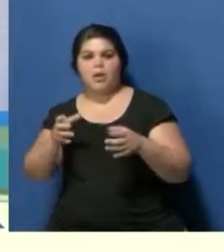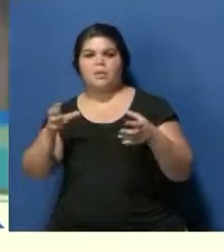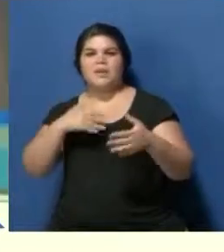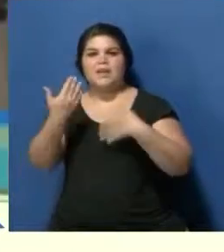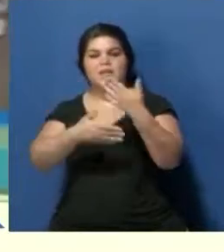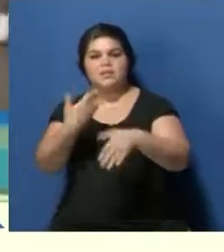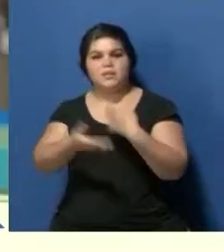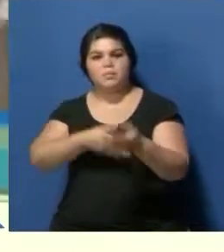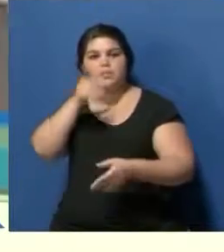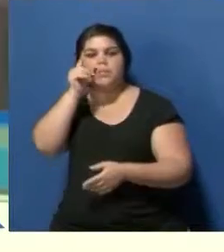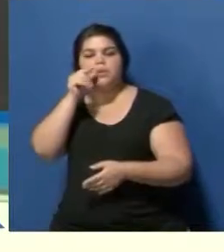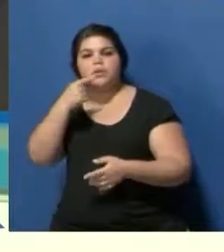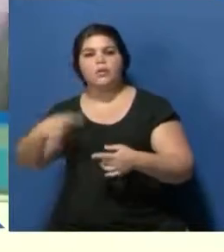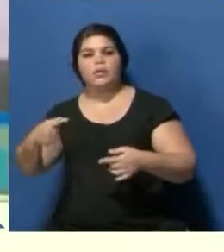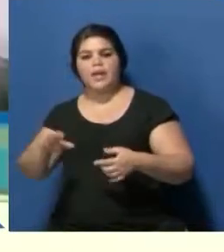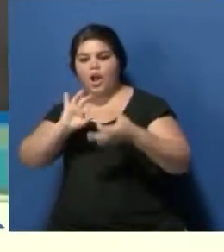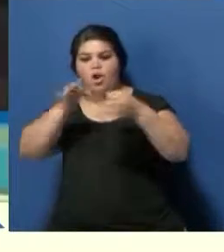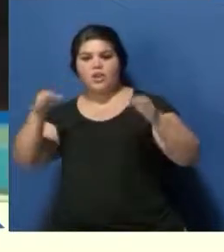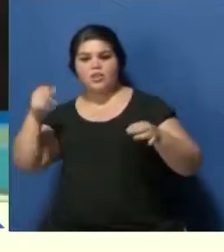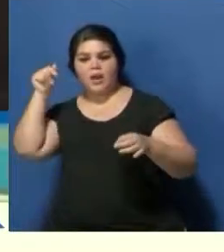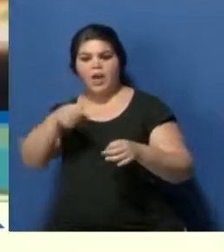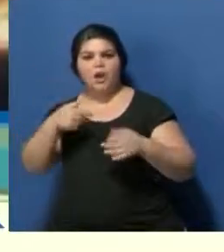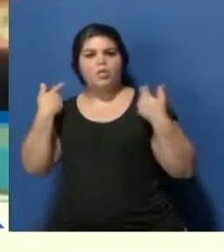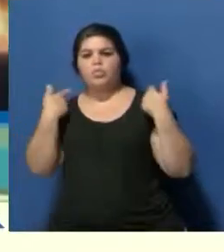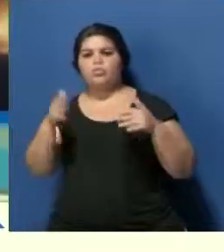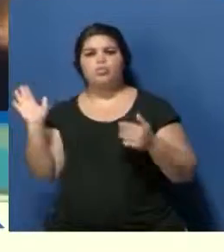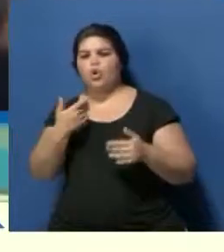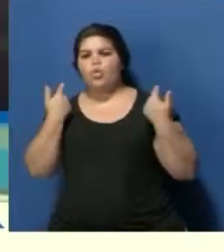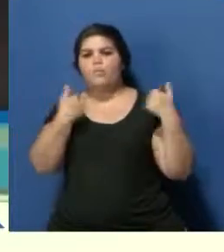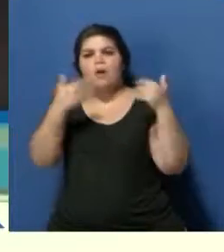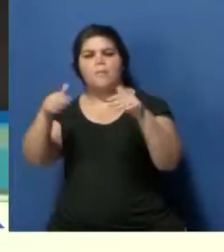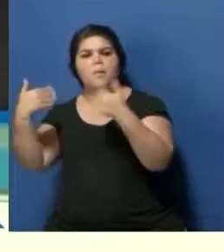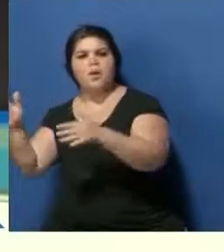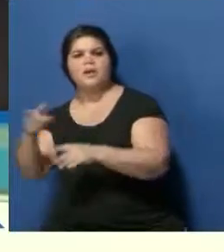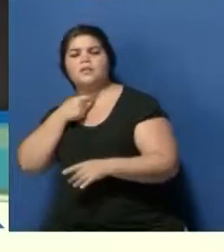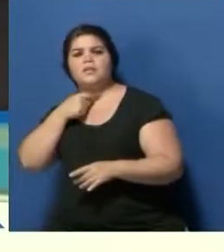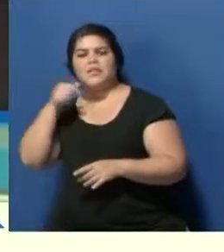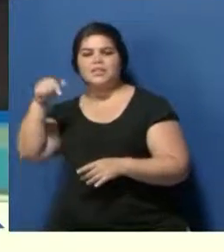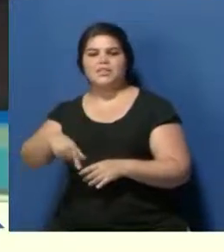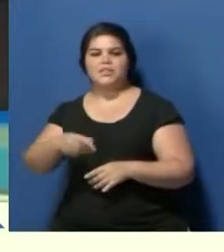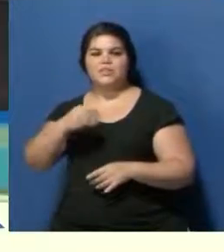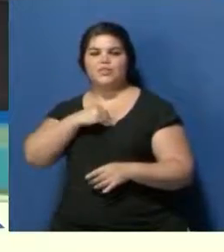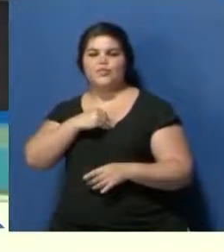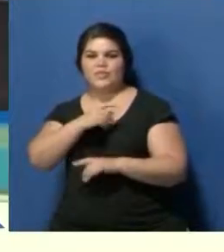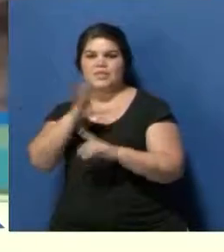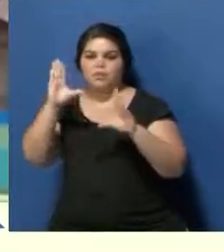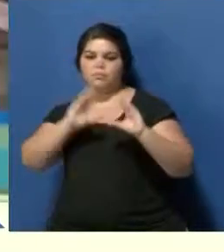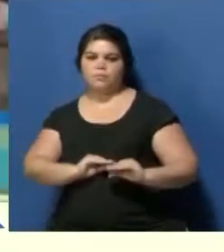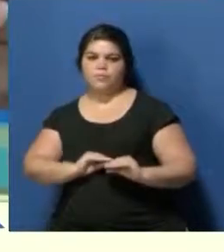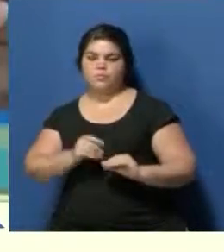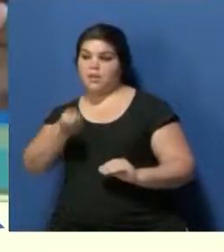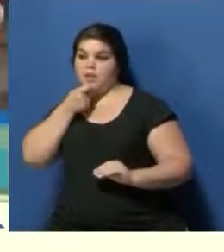aquel que se vayan todos puede volver en este sentido, se convierten en pocos creíbles. Un ejemplo rápido, no sé si les